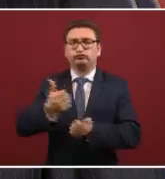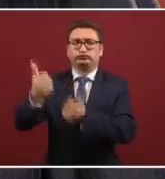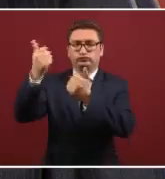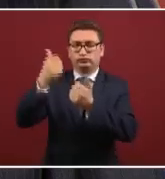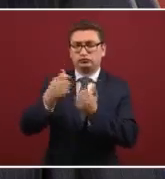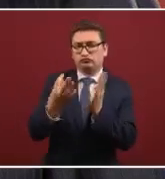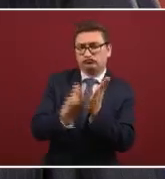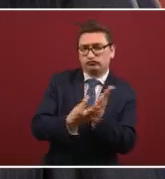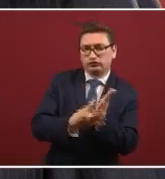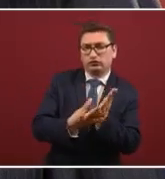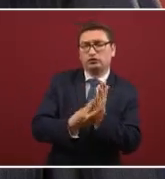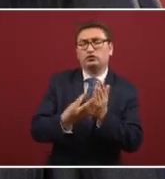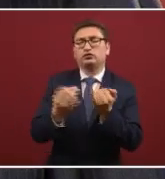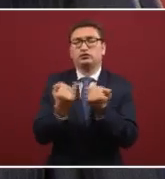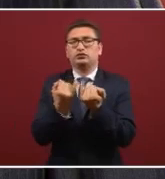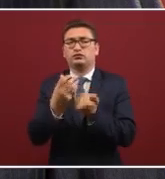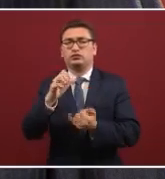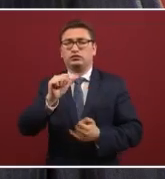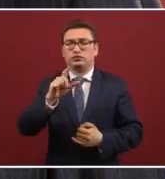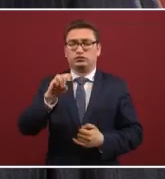al aluminio